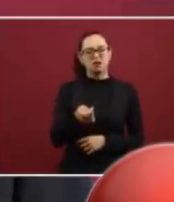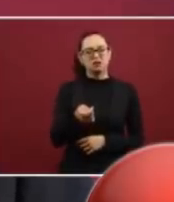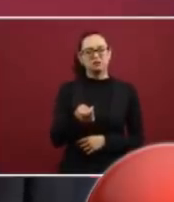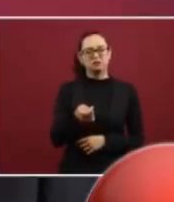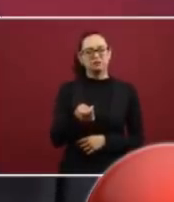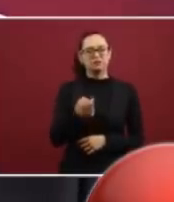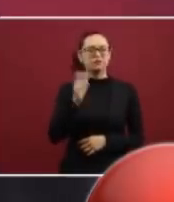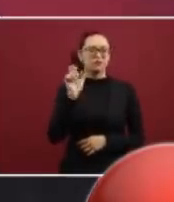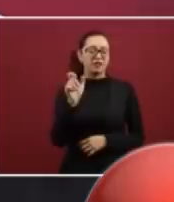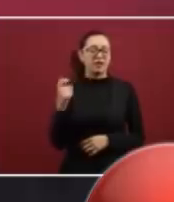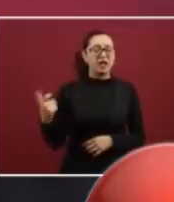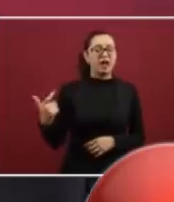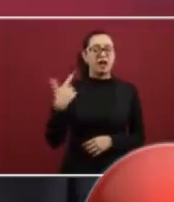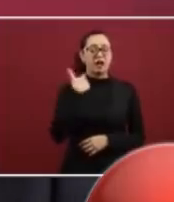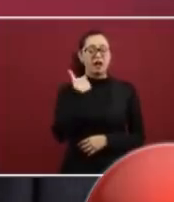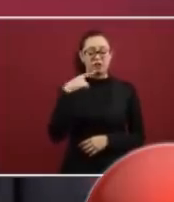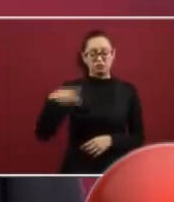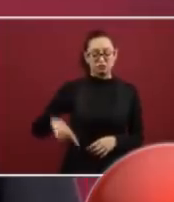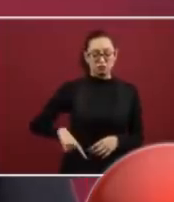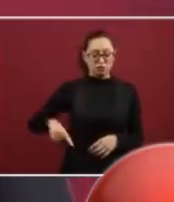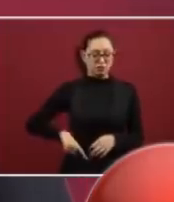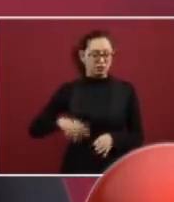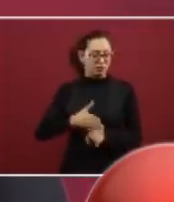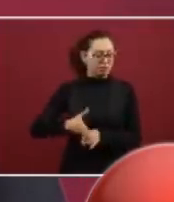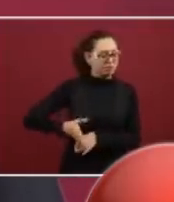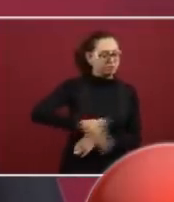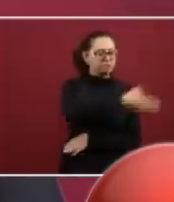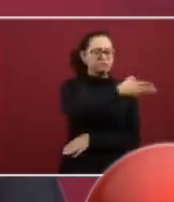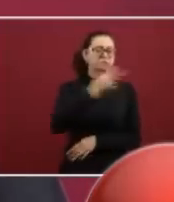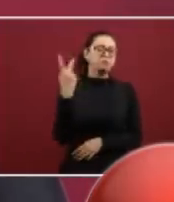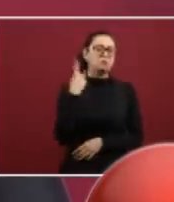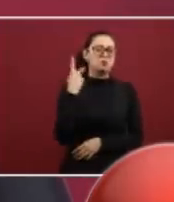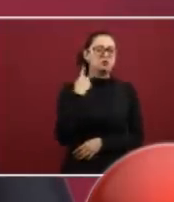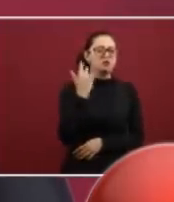de una política equivocada,